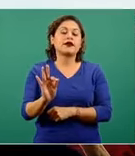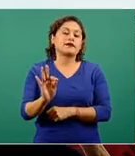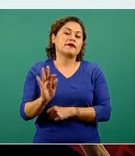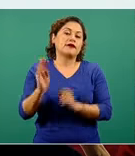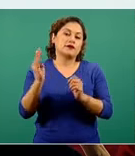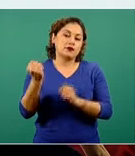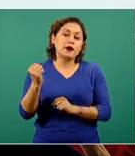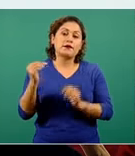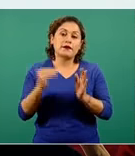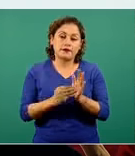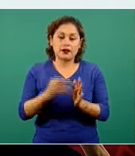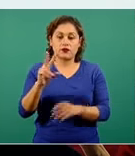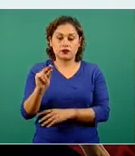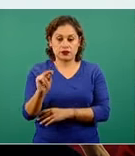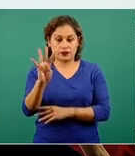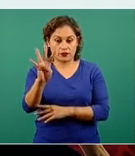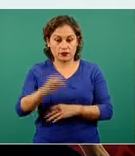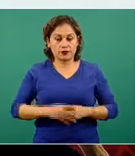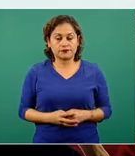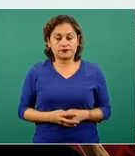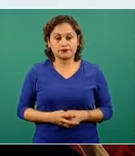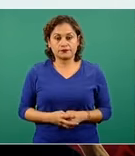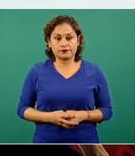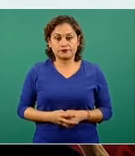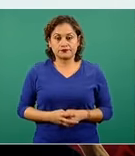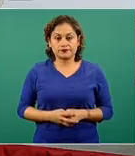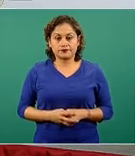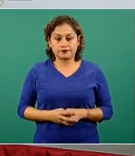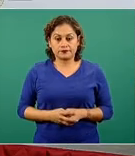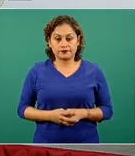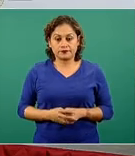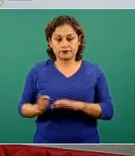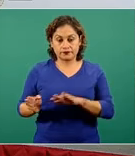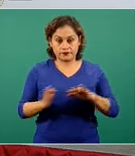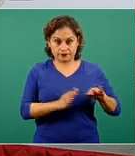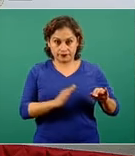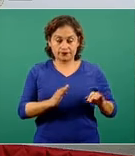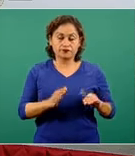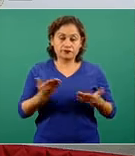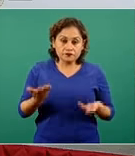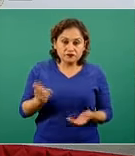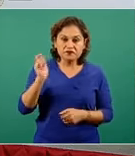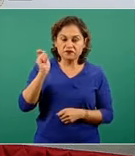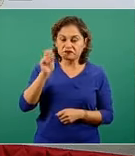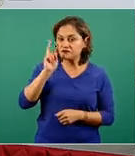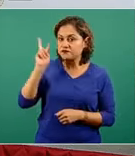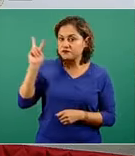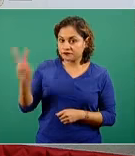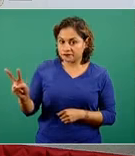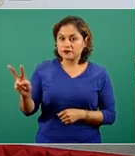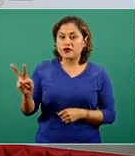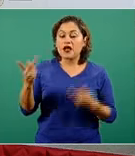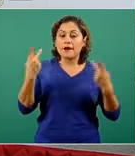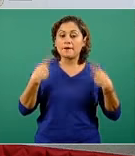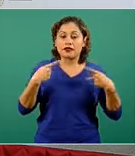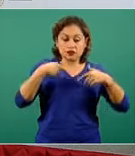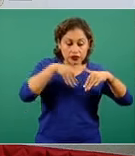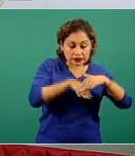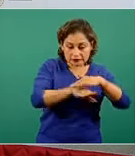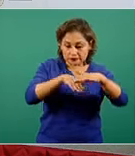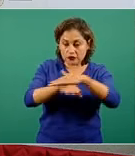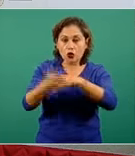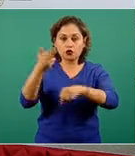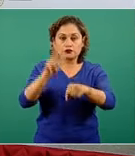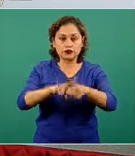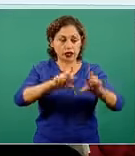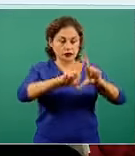149.084. Vemos en siguientes diapositivas ahora lo que sería la ocupación hospitalaria a nivel nacional.